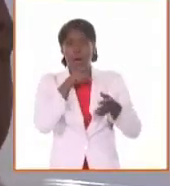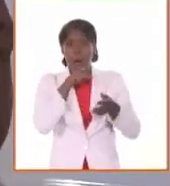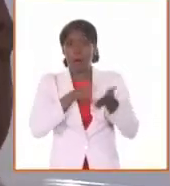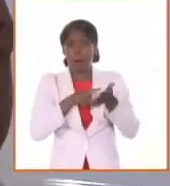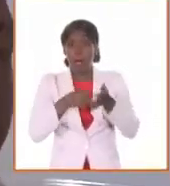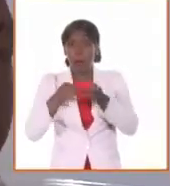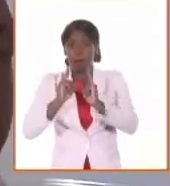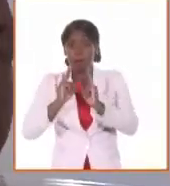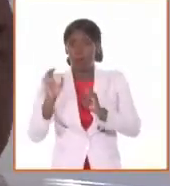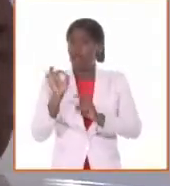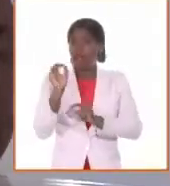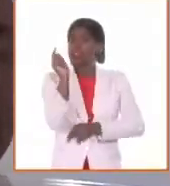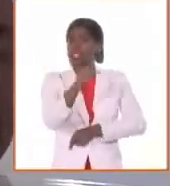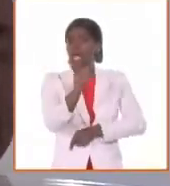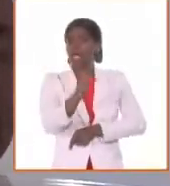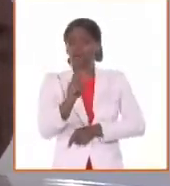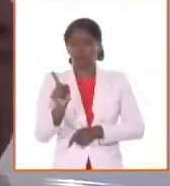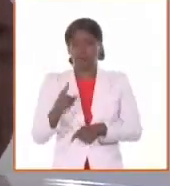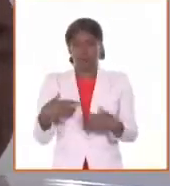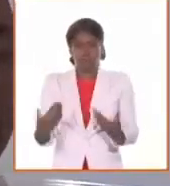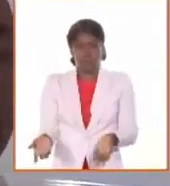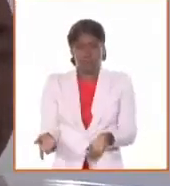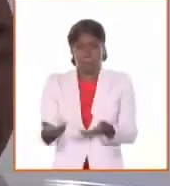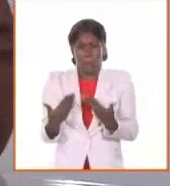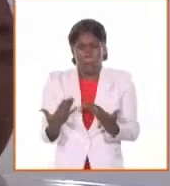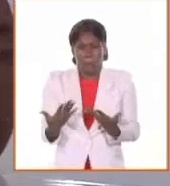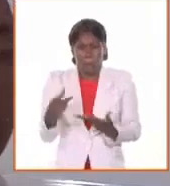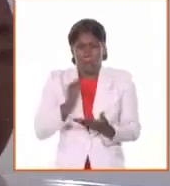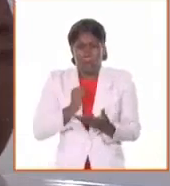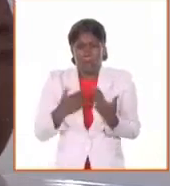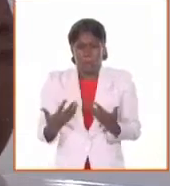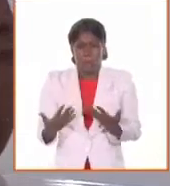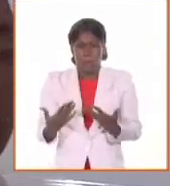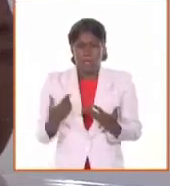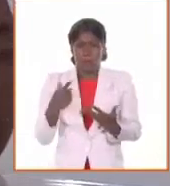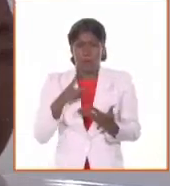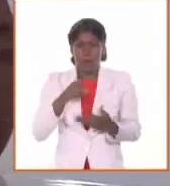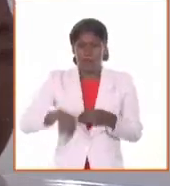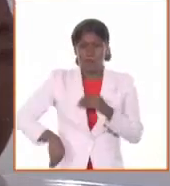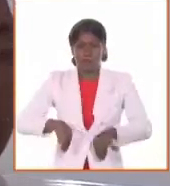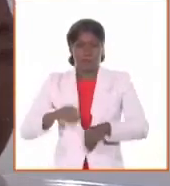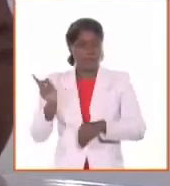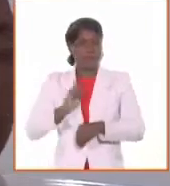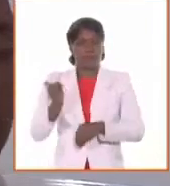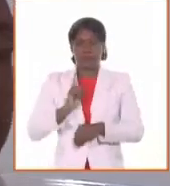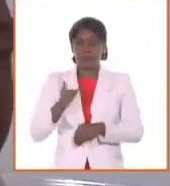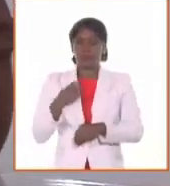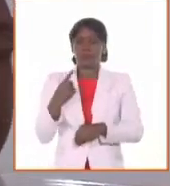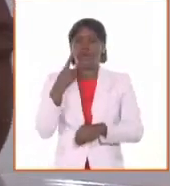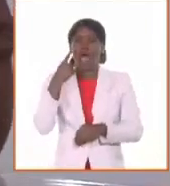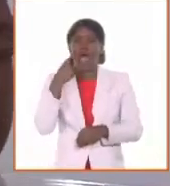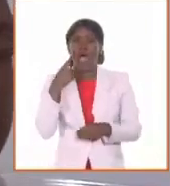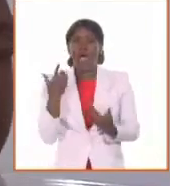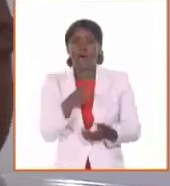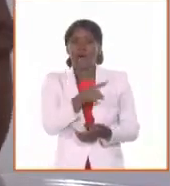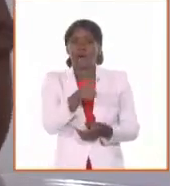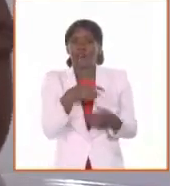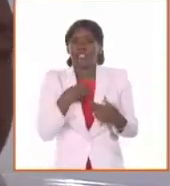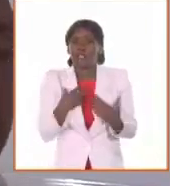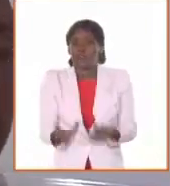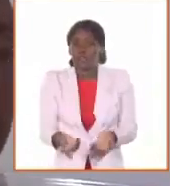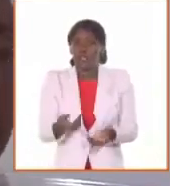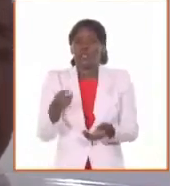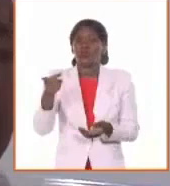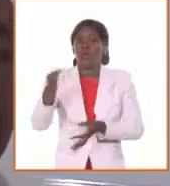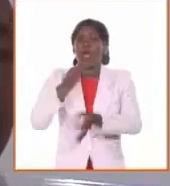esos supuestos pero si ahora como una persona solicitaba que se le explicara si usted ahora el